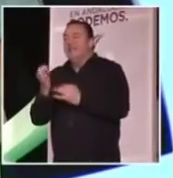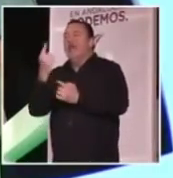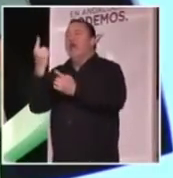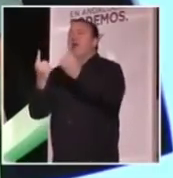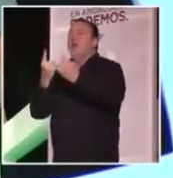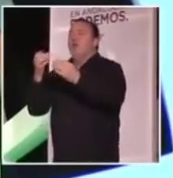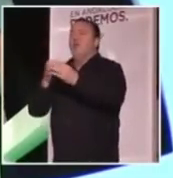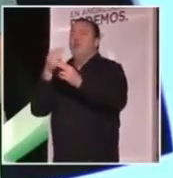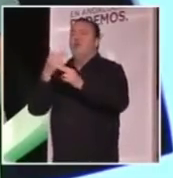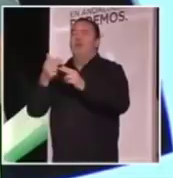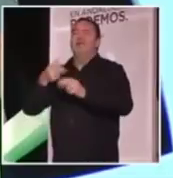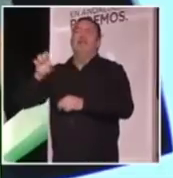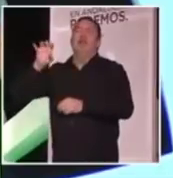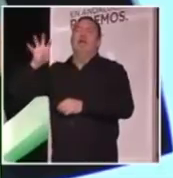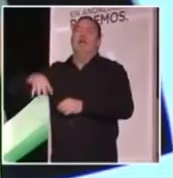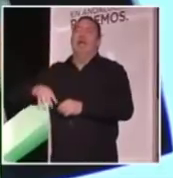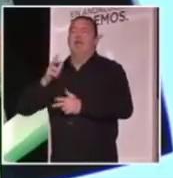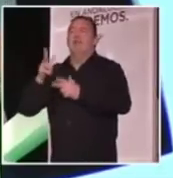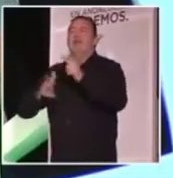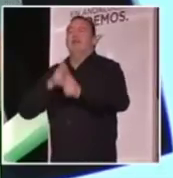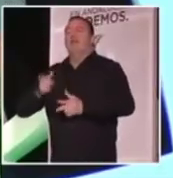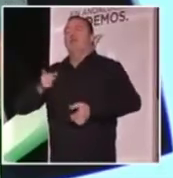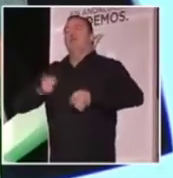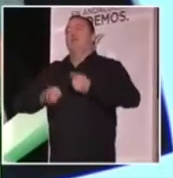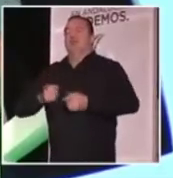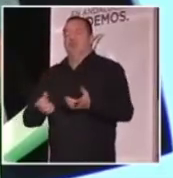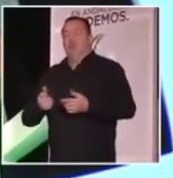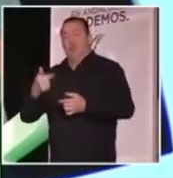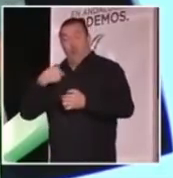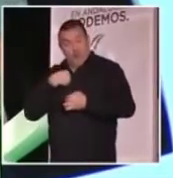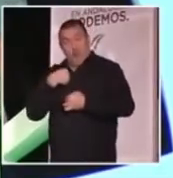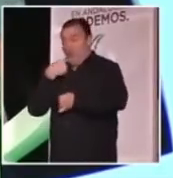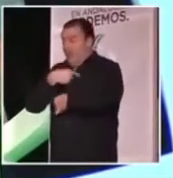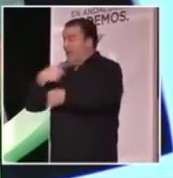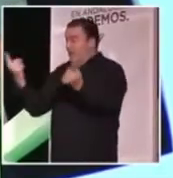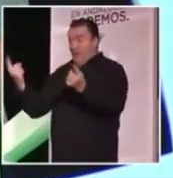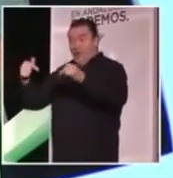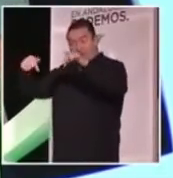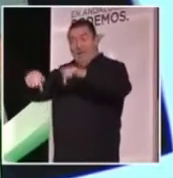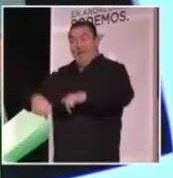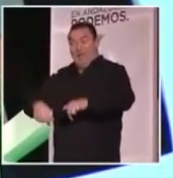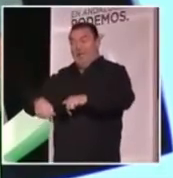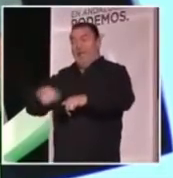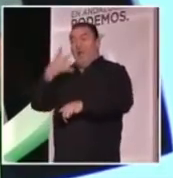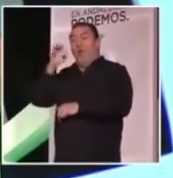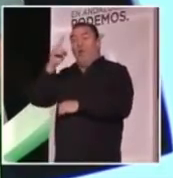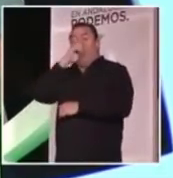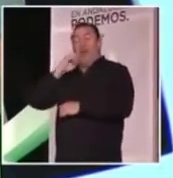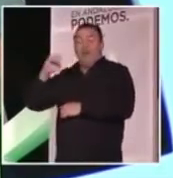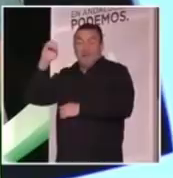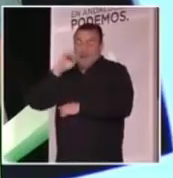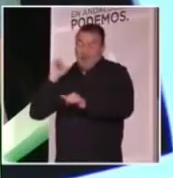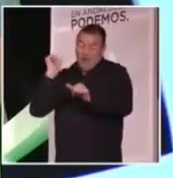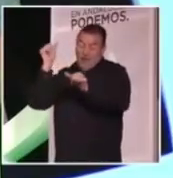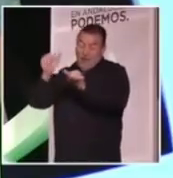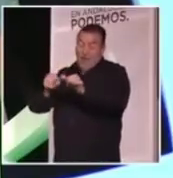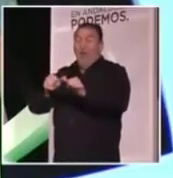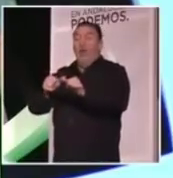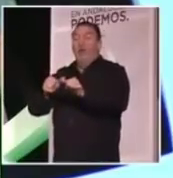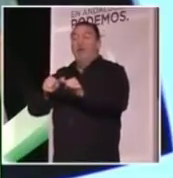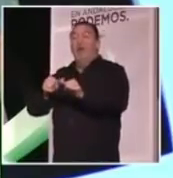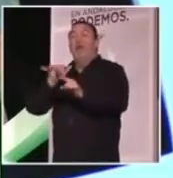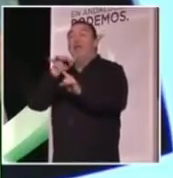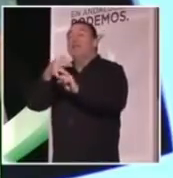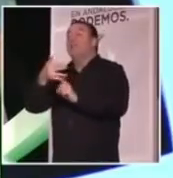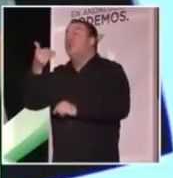partidos políticos de Cataluña y del País Vasco. Pues yo digo aquí, 40 años después, que el factor